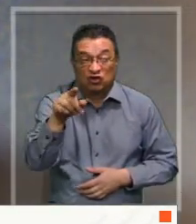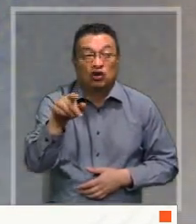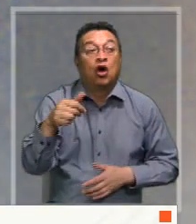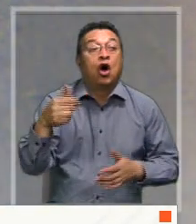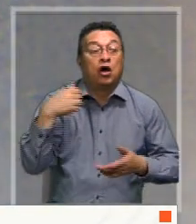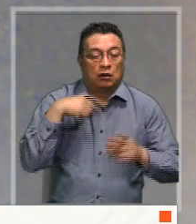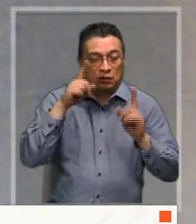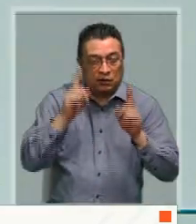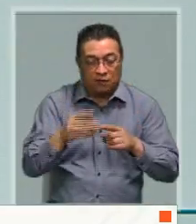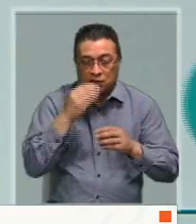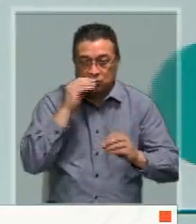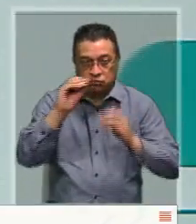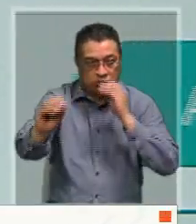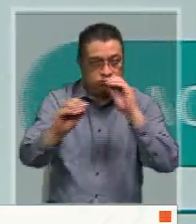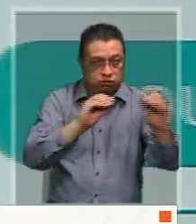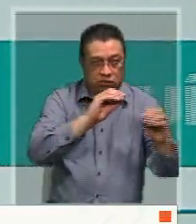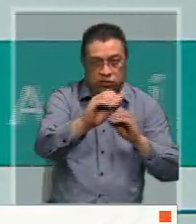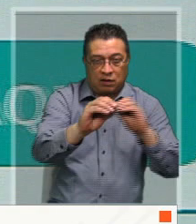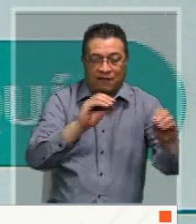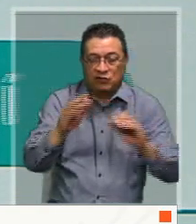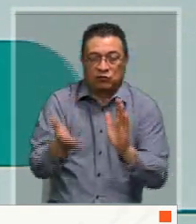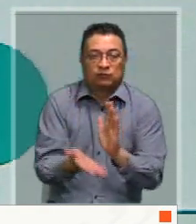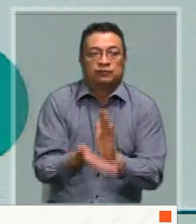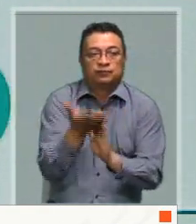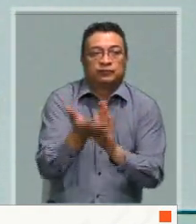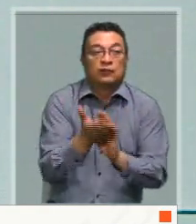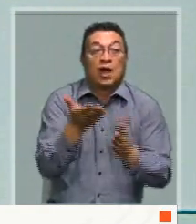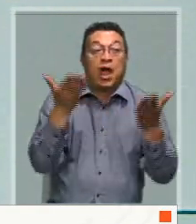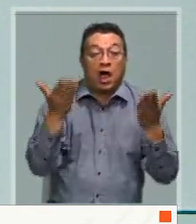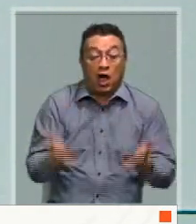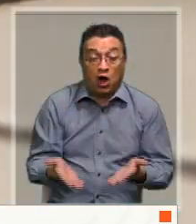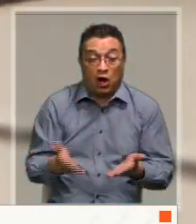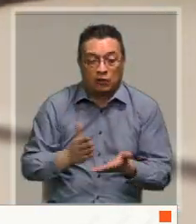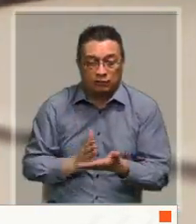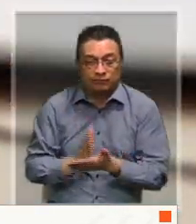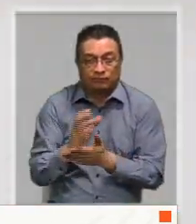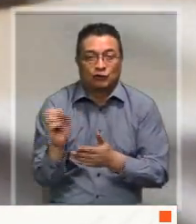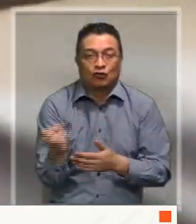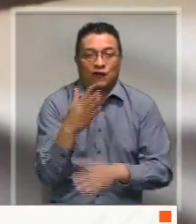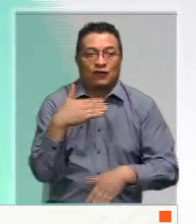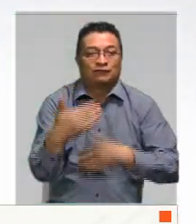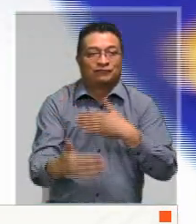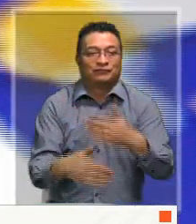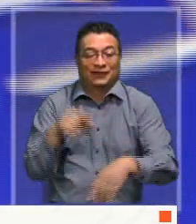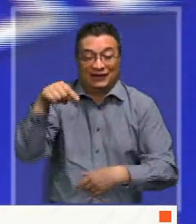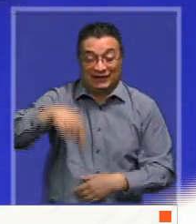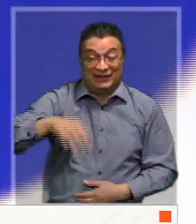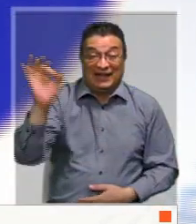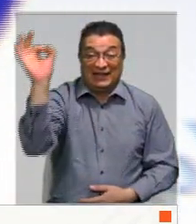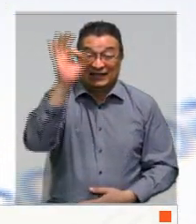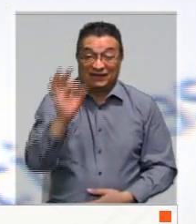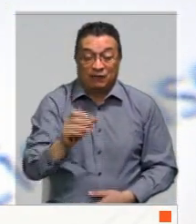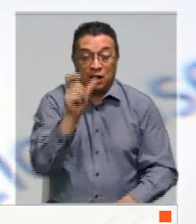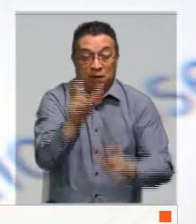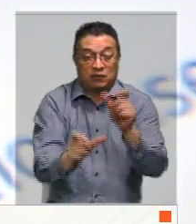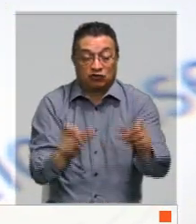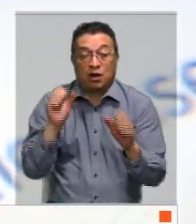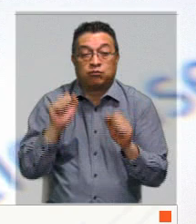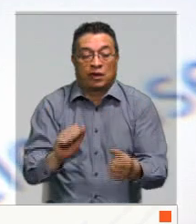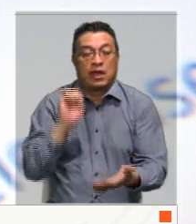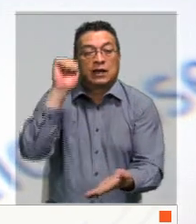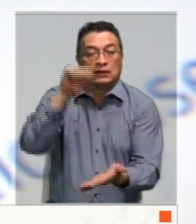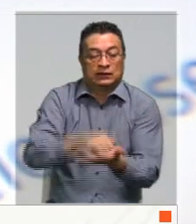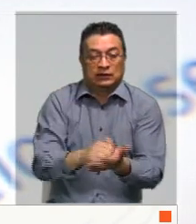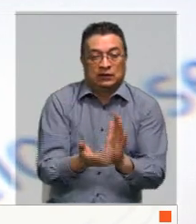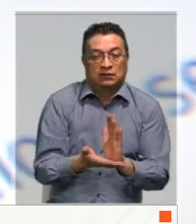informar a todos sus afiliados de este incremento y ahora comienza un nuevo proceso. Desde este sábado, las personas pueden reclamar por el aumento